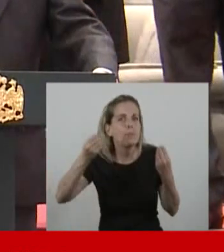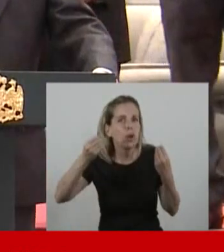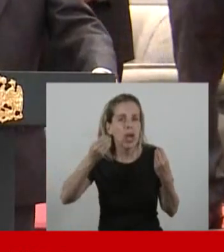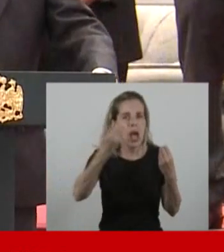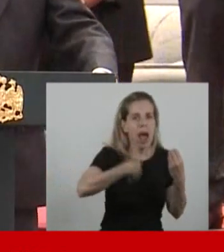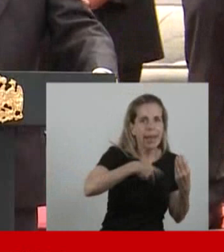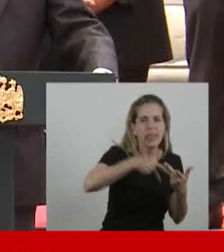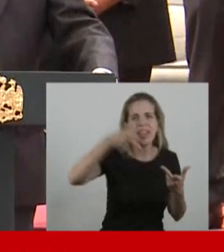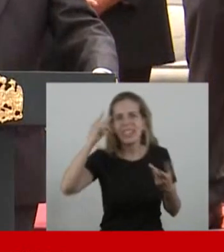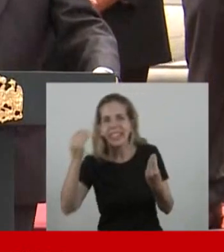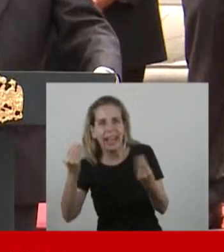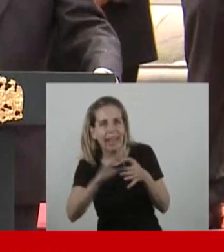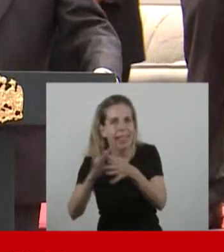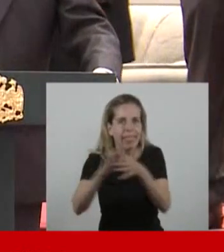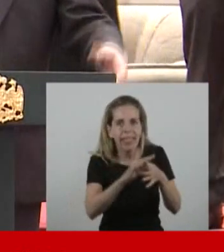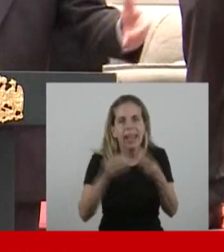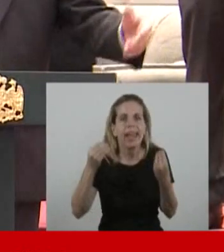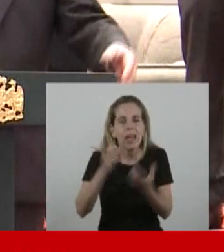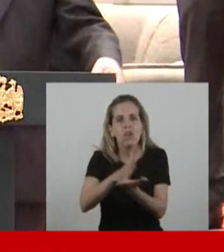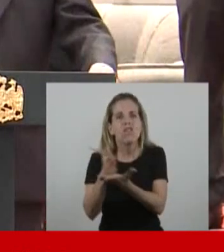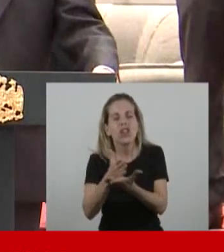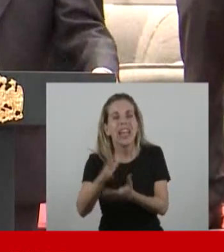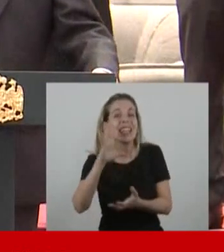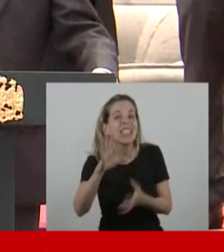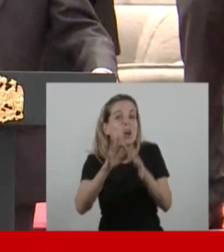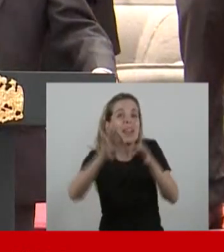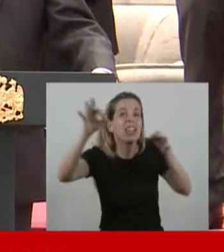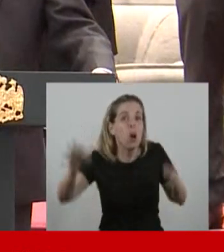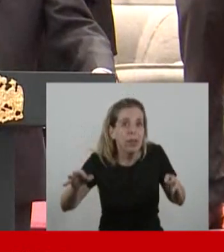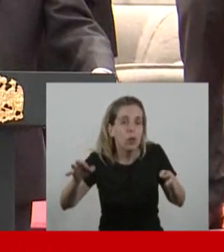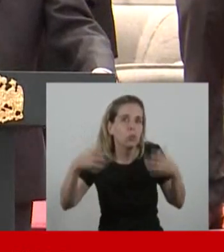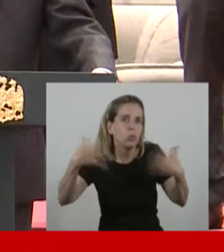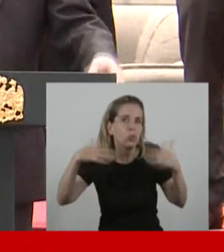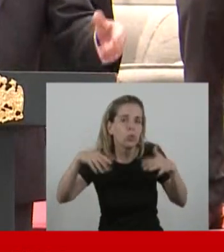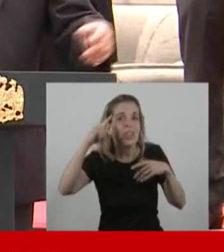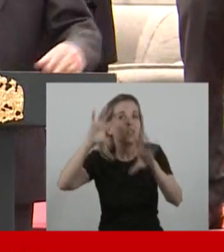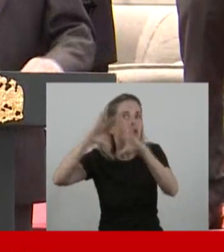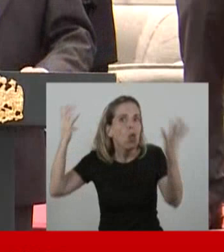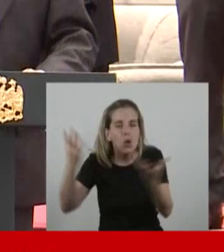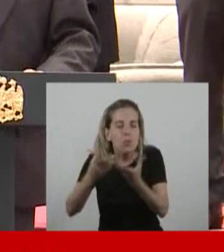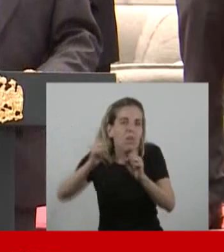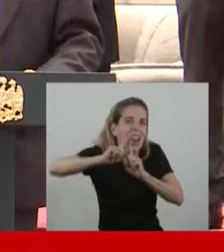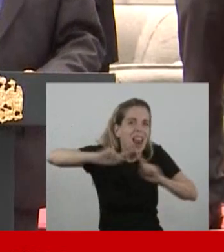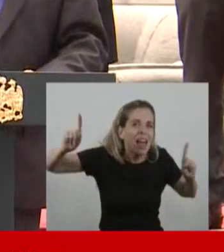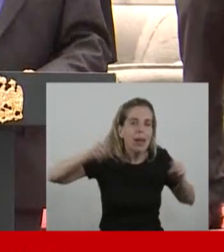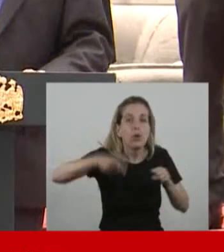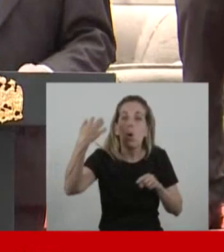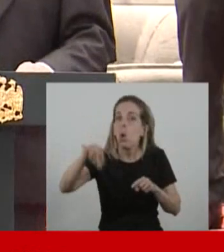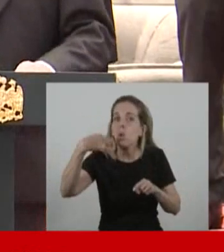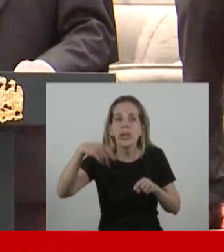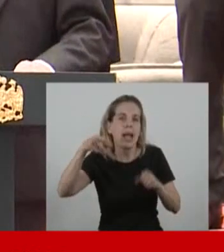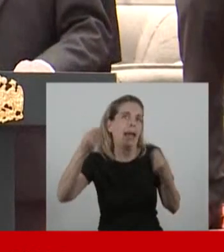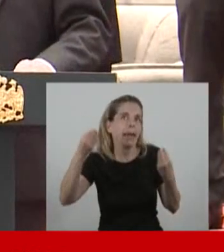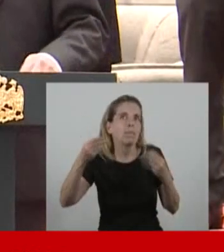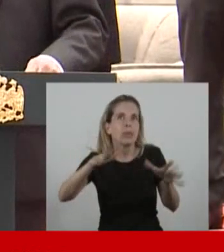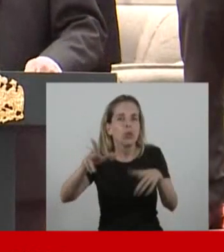con 5.000 kilómetros de frontera, la tercera frontera más larga del mundo, pero la única en que nunca, durante nuestros más